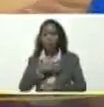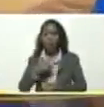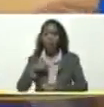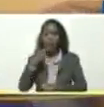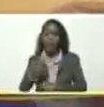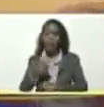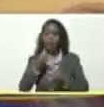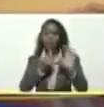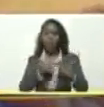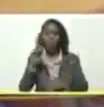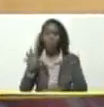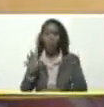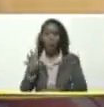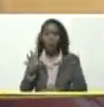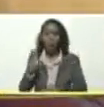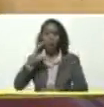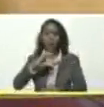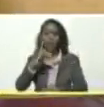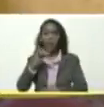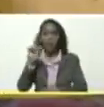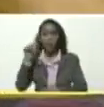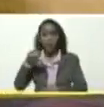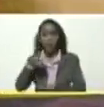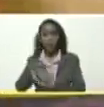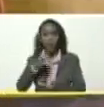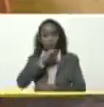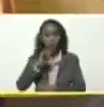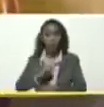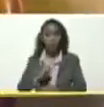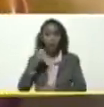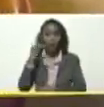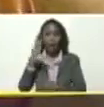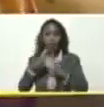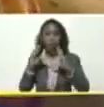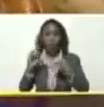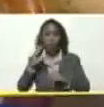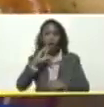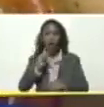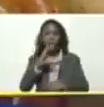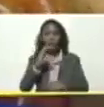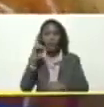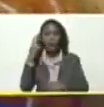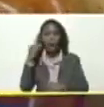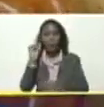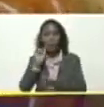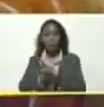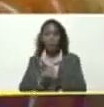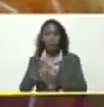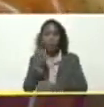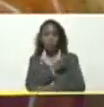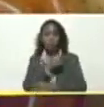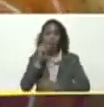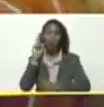los 64 ASIC que tenemos acá en el estado Zulia, en todos los ASIC tenemos puntos de vacunación,